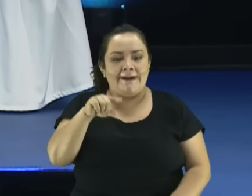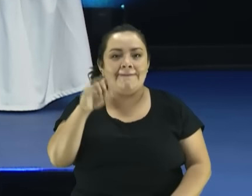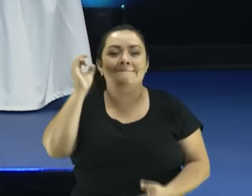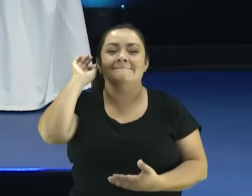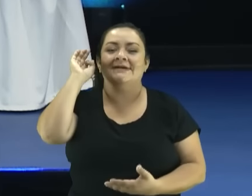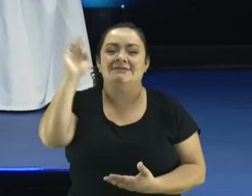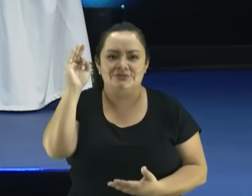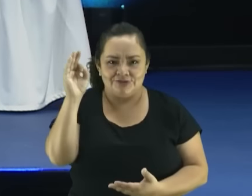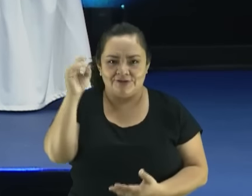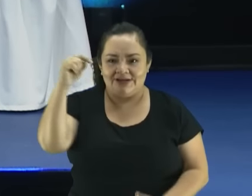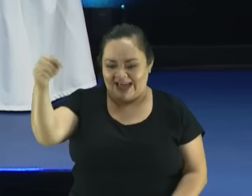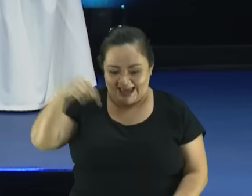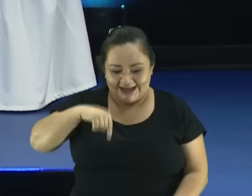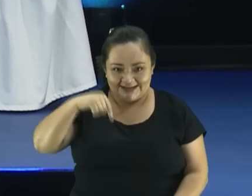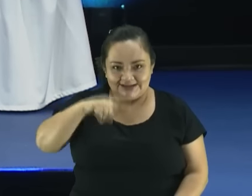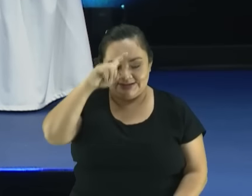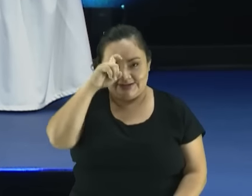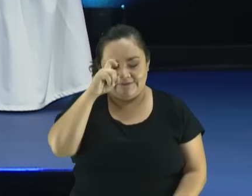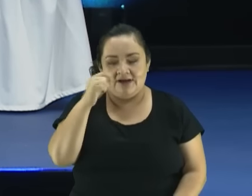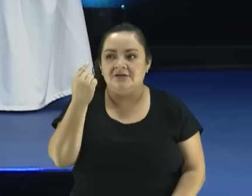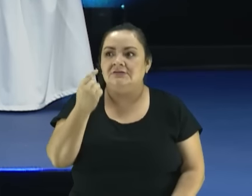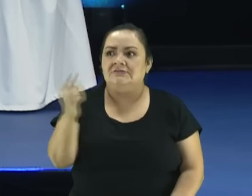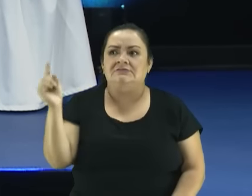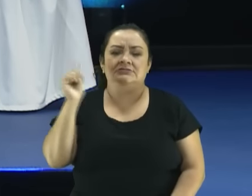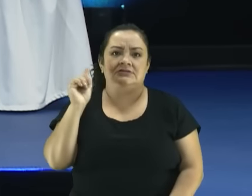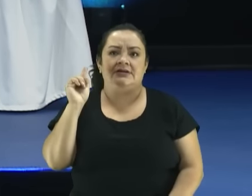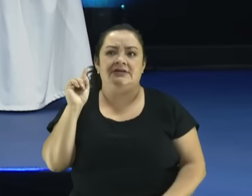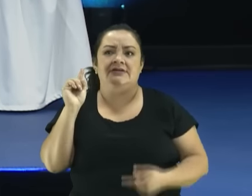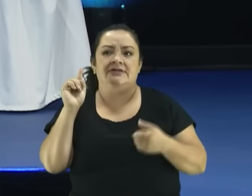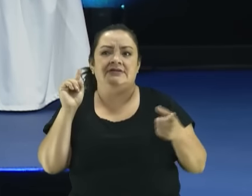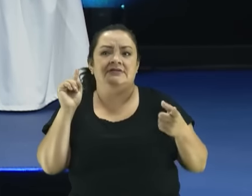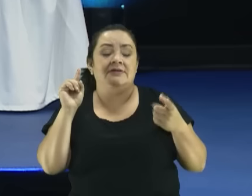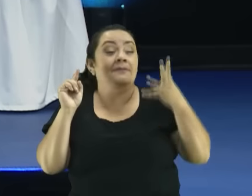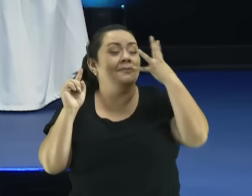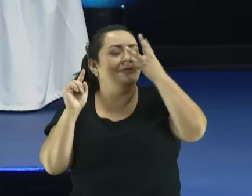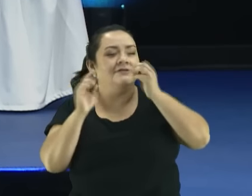pésimas personas y tienen bonitas